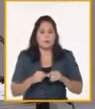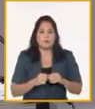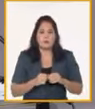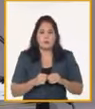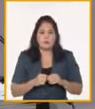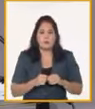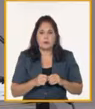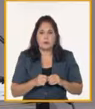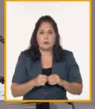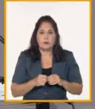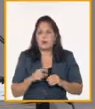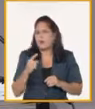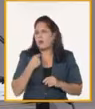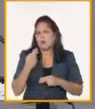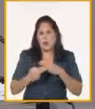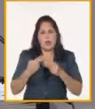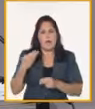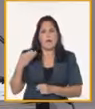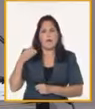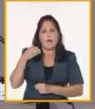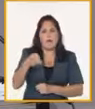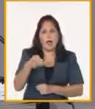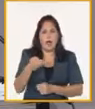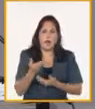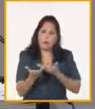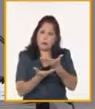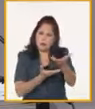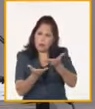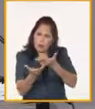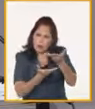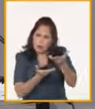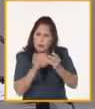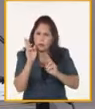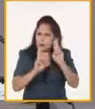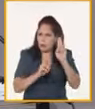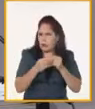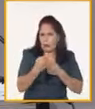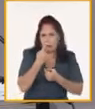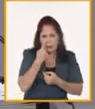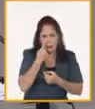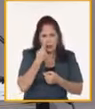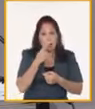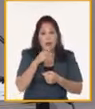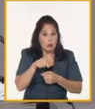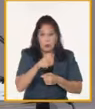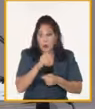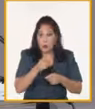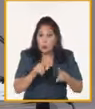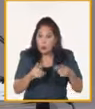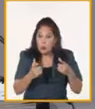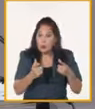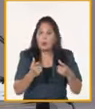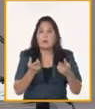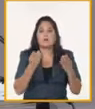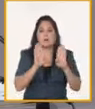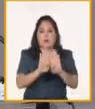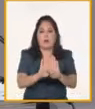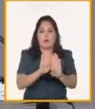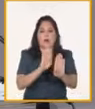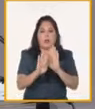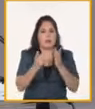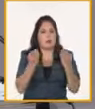enfrentamiento se Está realizando en primera instancia para un cierre temporal de hasta que se logre ordenar esa